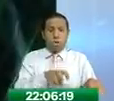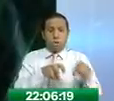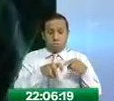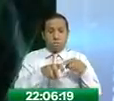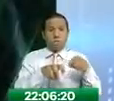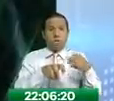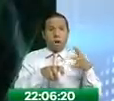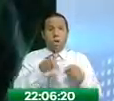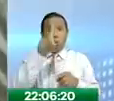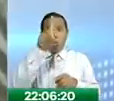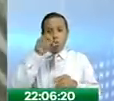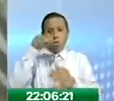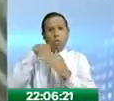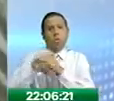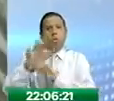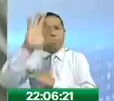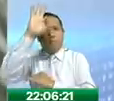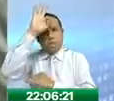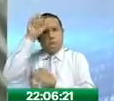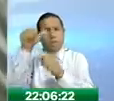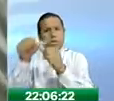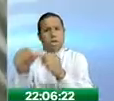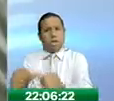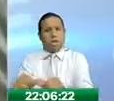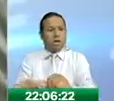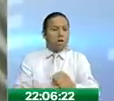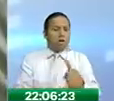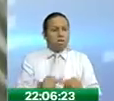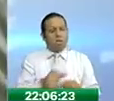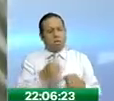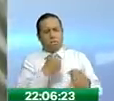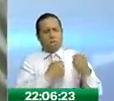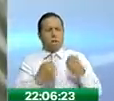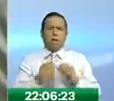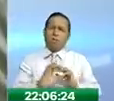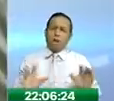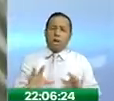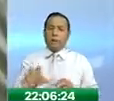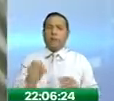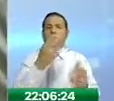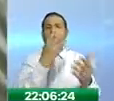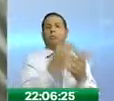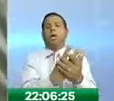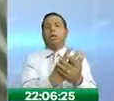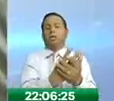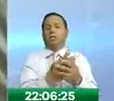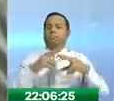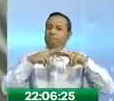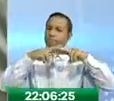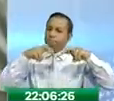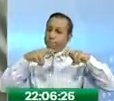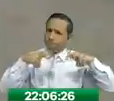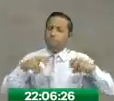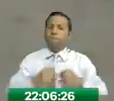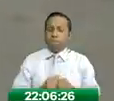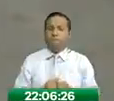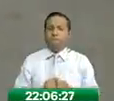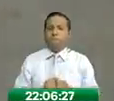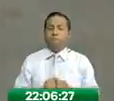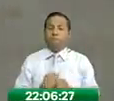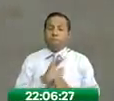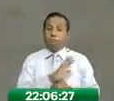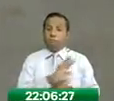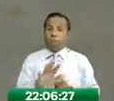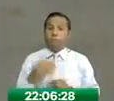encuentra hospitalizado y el otro con menores heridas. Permanece actualmente detenido para investigaciones. En poder de